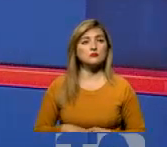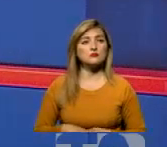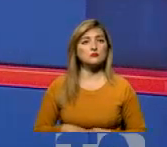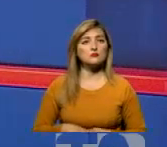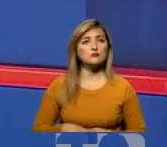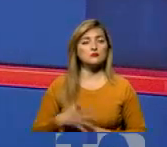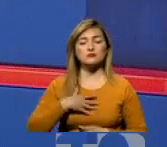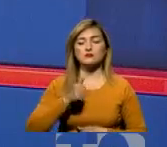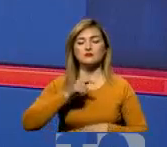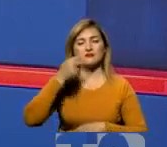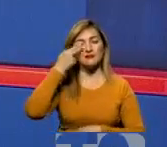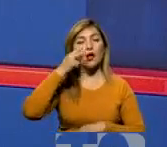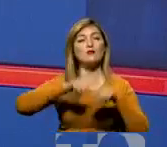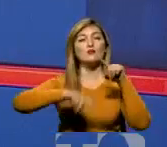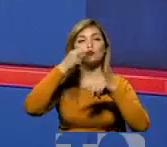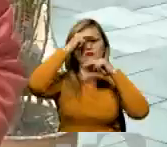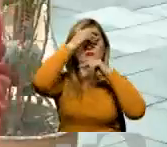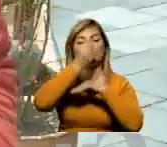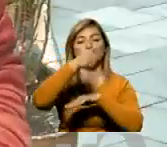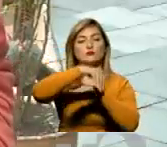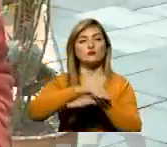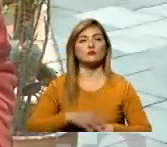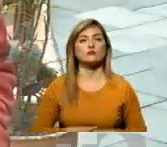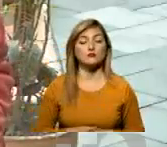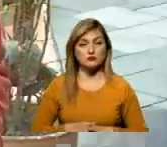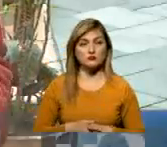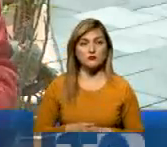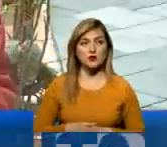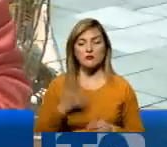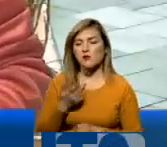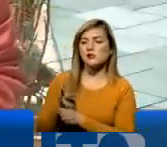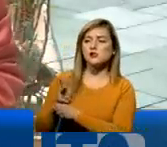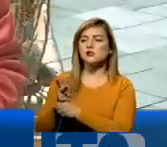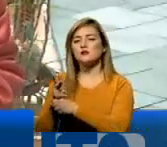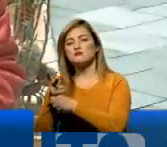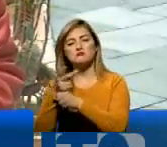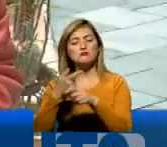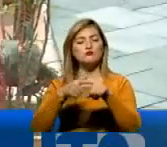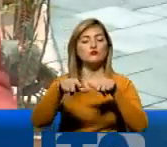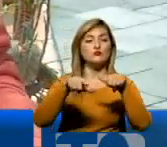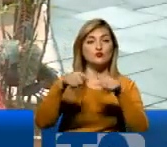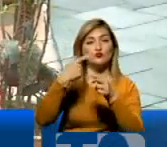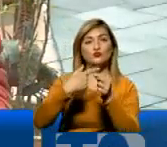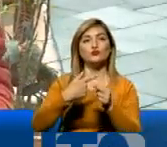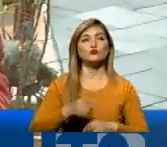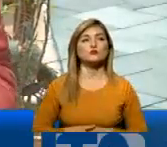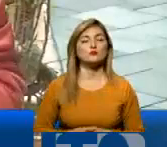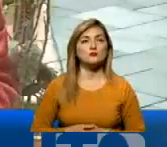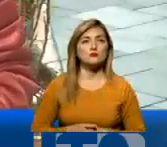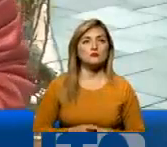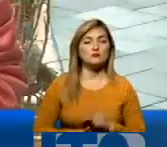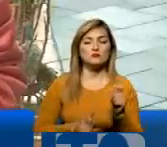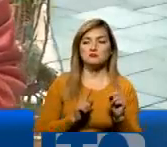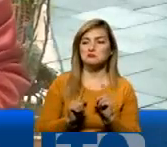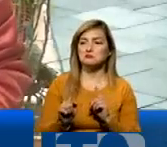¿Qué tal, Helen? Amigos televidentes, muy buenas tardes. Realizamos un recorrido por distintos puntos de la ciudad y hemos podido constatar que hay